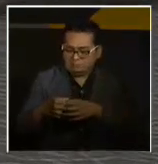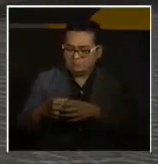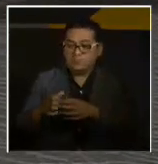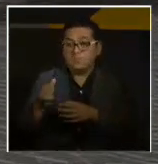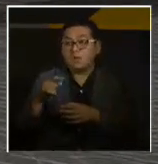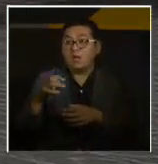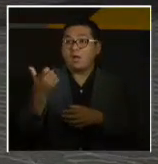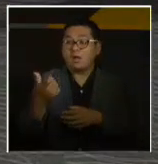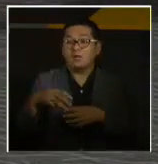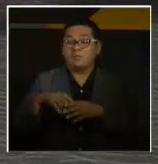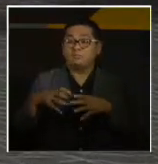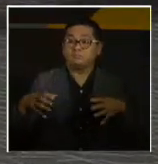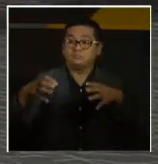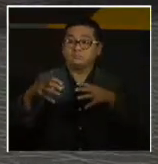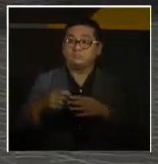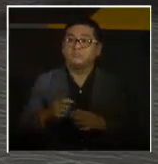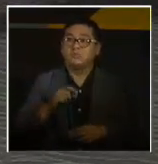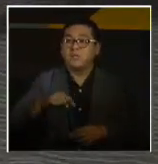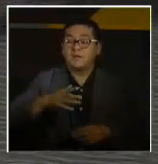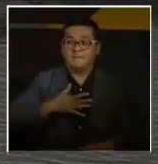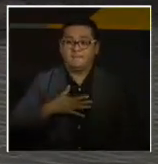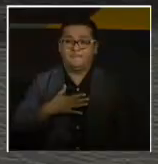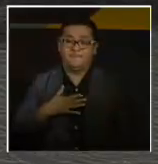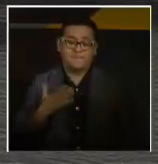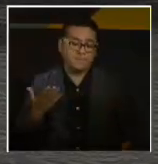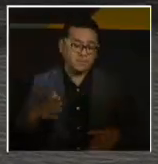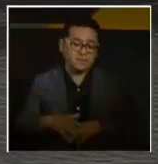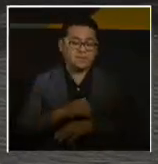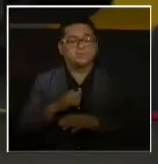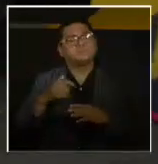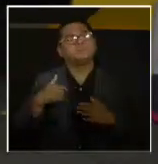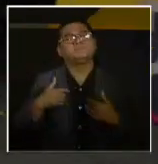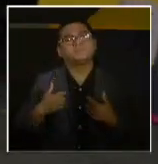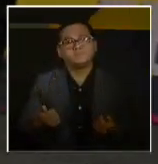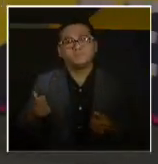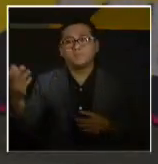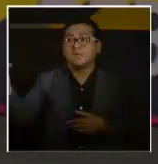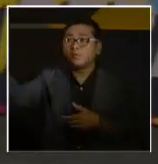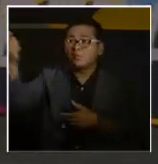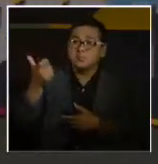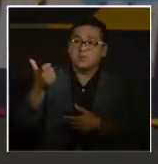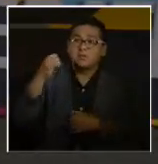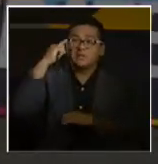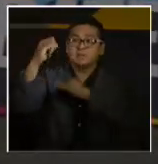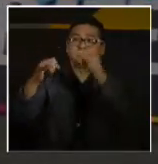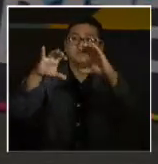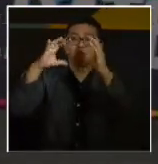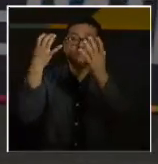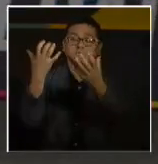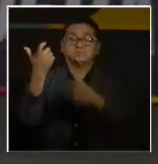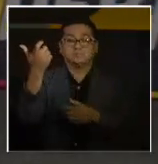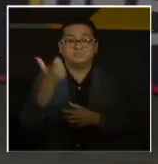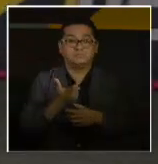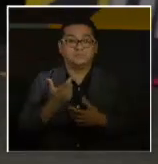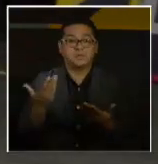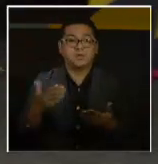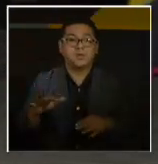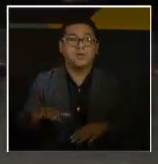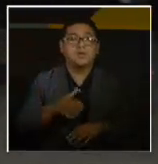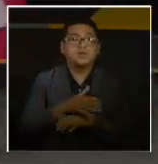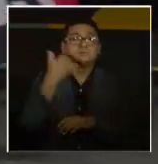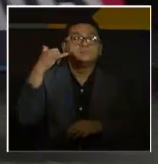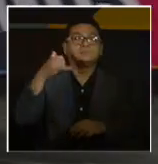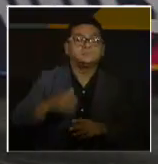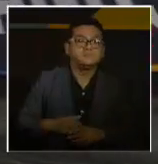que hay bolsas extraordinarias y en mi caso la capacidad de bajar fondos internacionales para la aplicación del desarrollo del